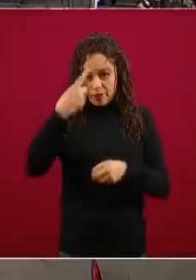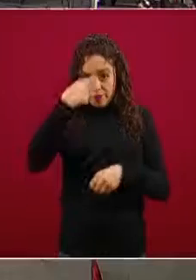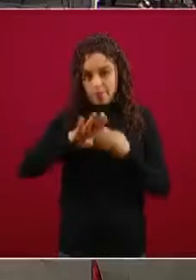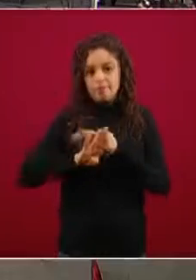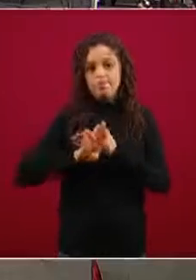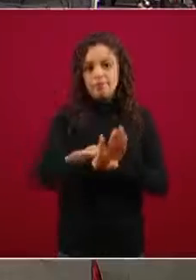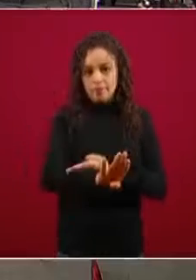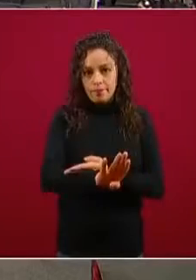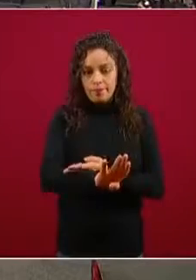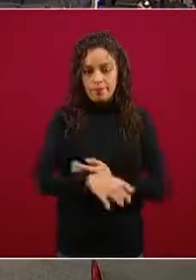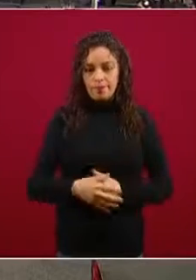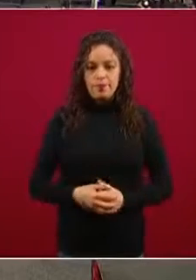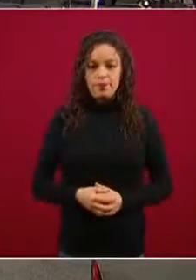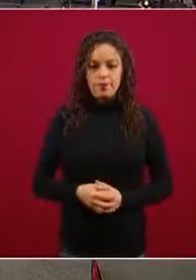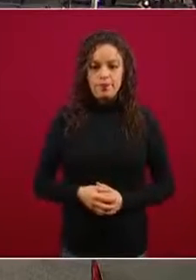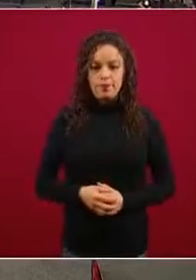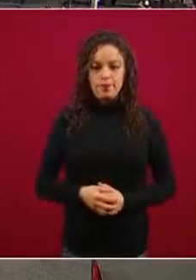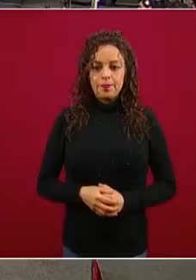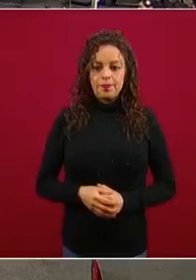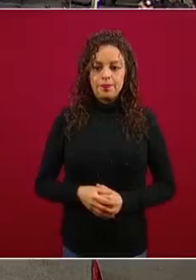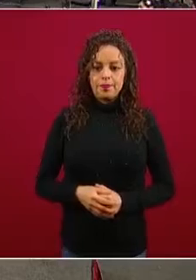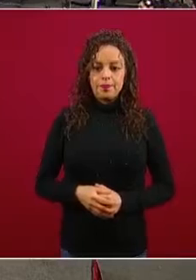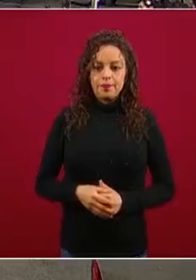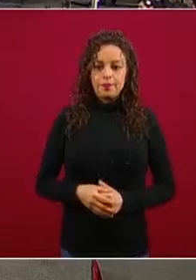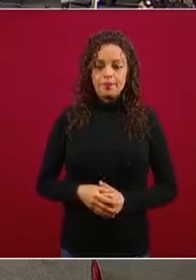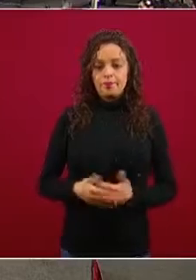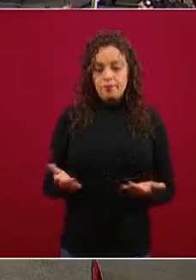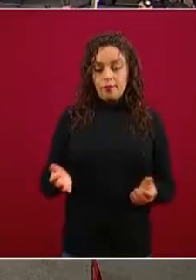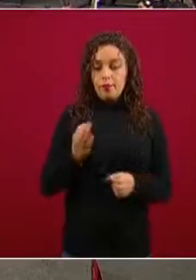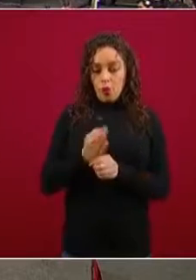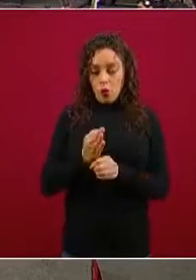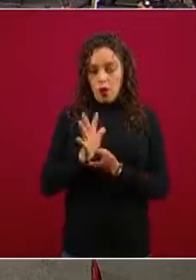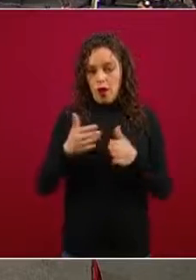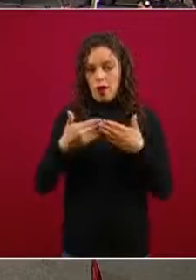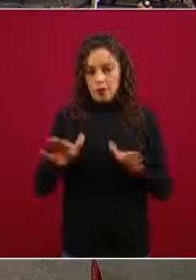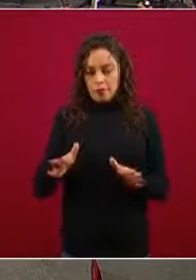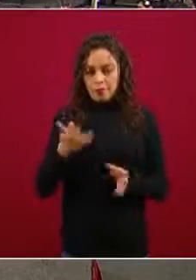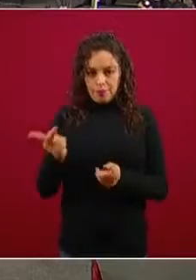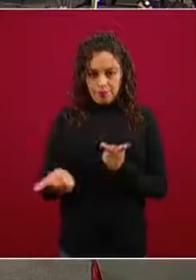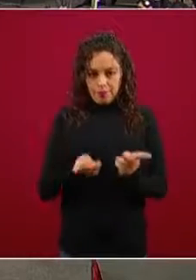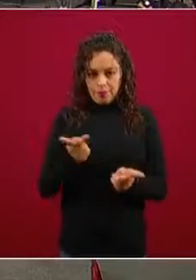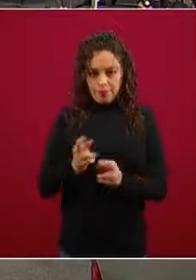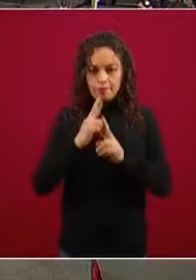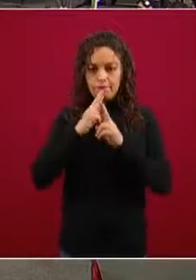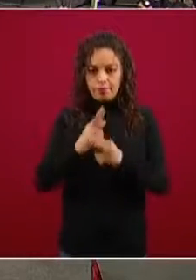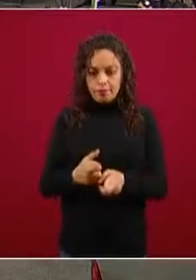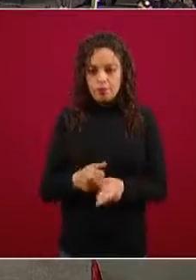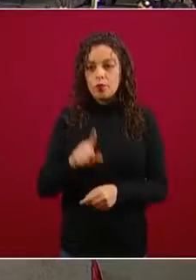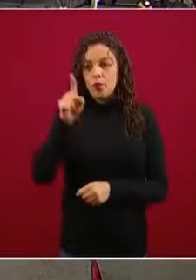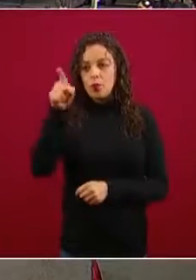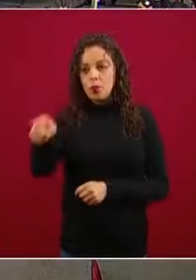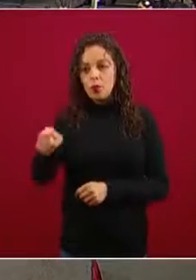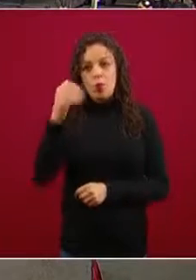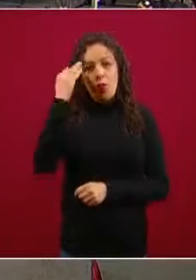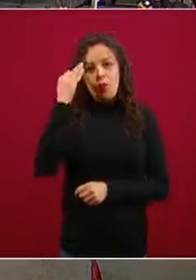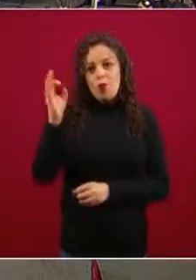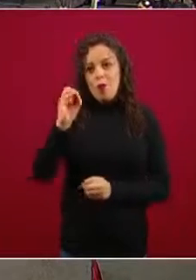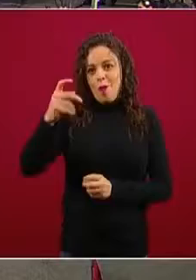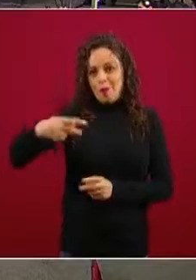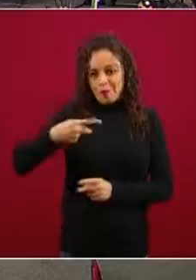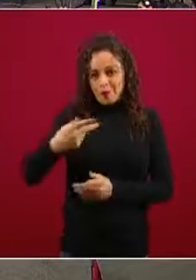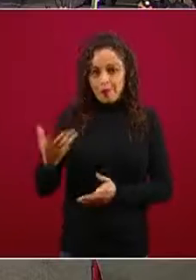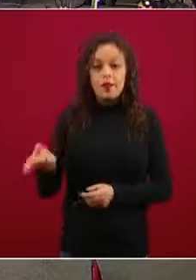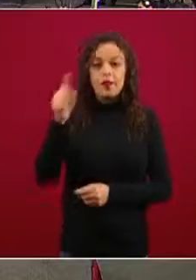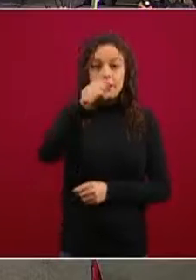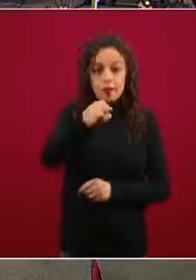Vamos a abrir, nos consumimos casi todo el tiempo, pero vamos a abrir a preguntas. Usted hace mucho que ya no le tocaba. Empecemos con usted y luego con